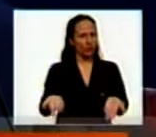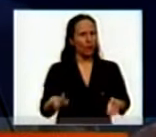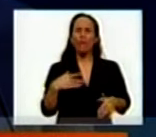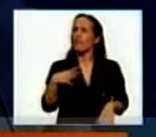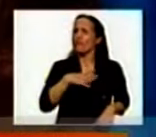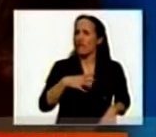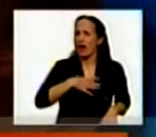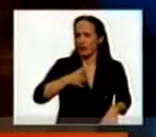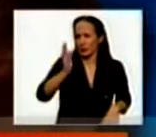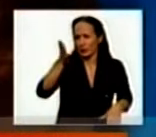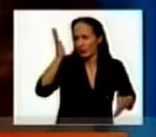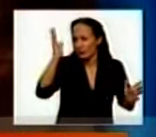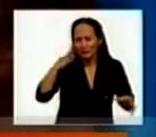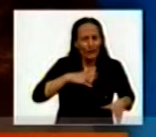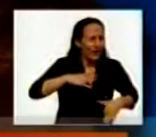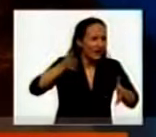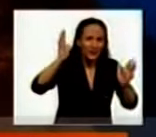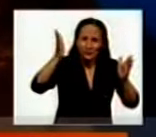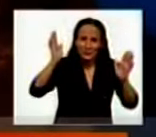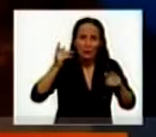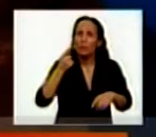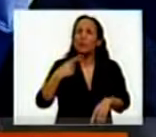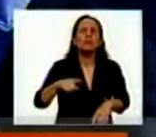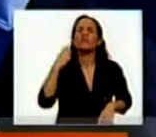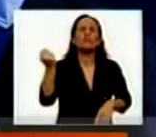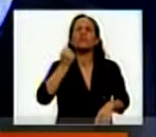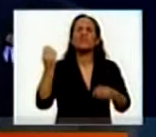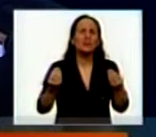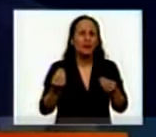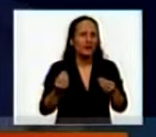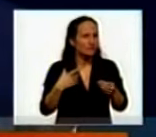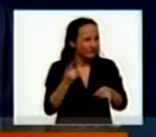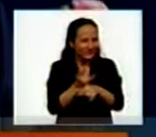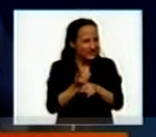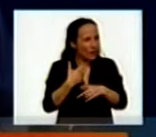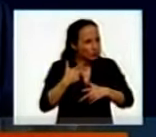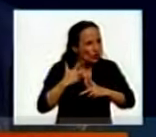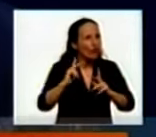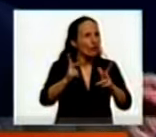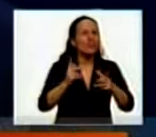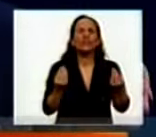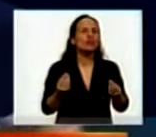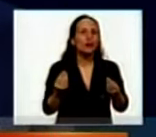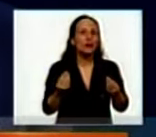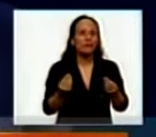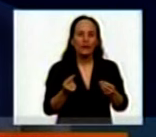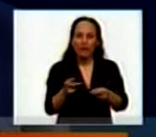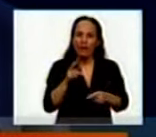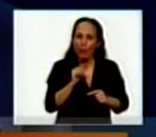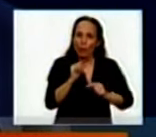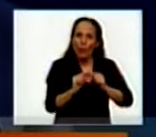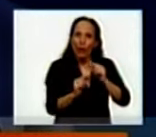falta muchísimo, pero lo importante, como siempre les digo, es que cada día estemos un poco mejor.